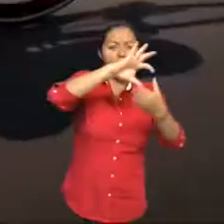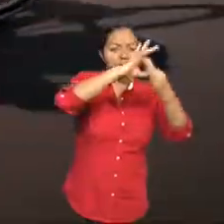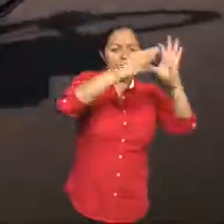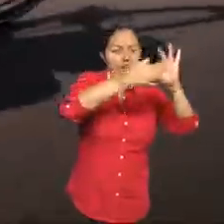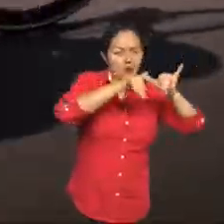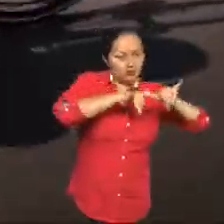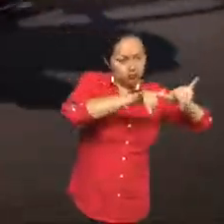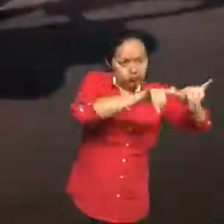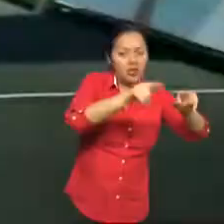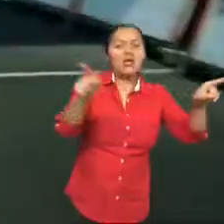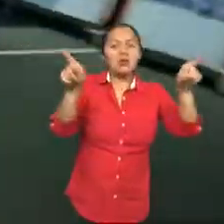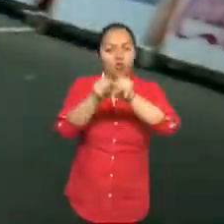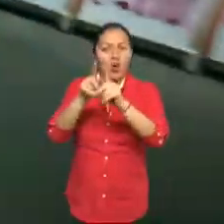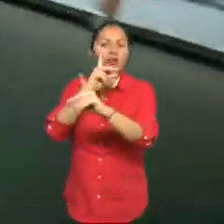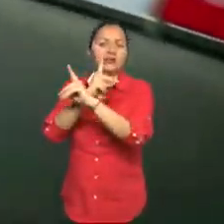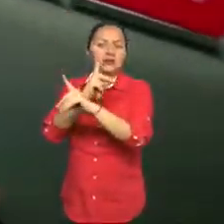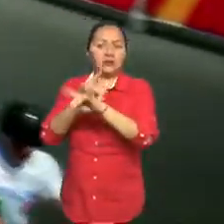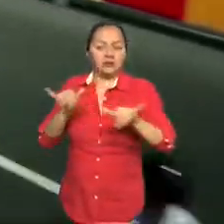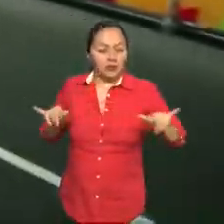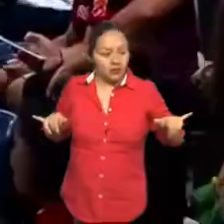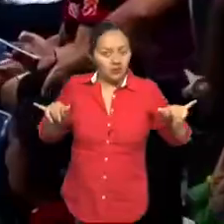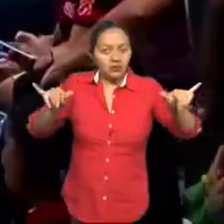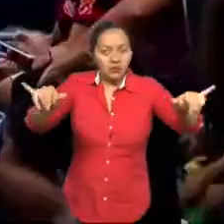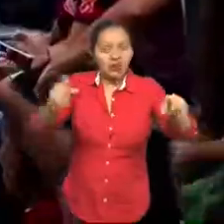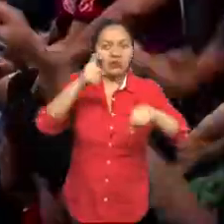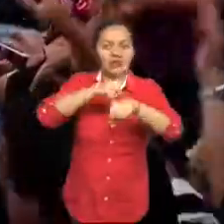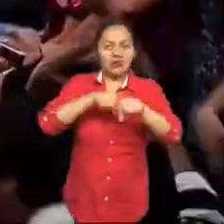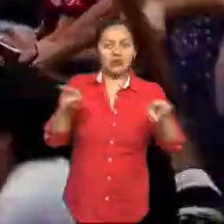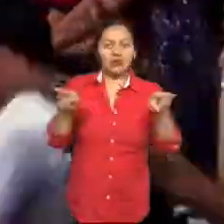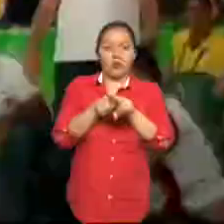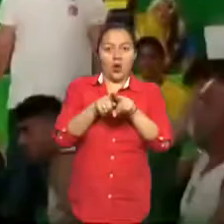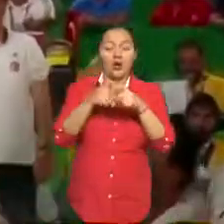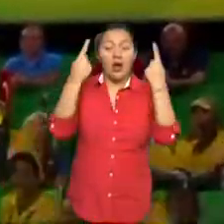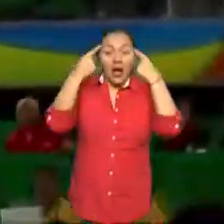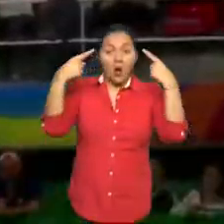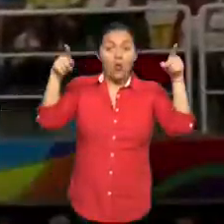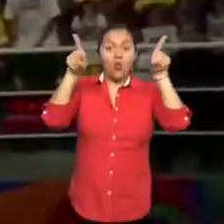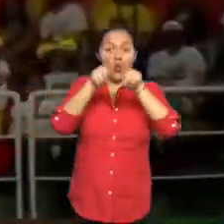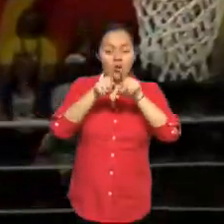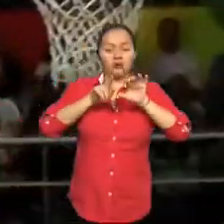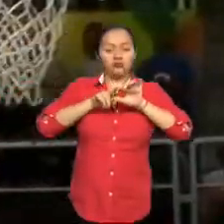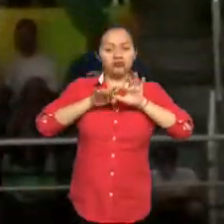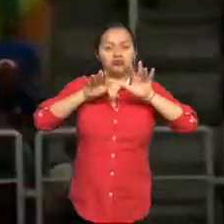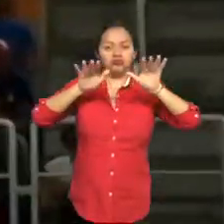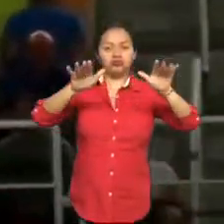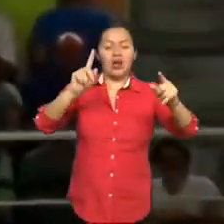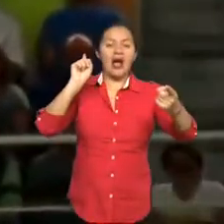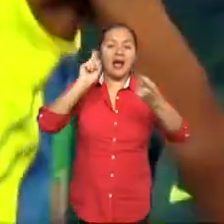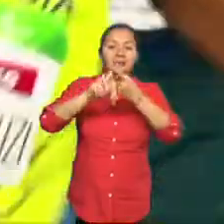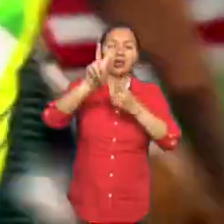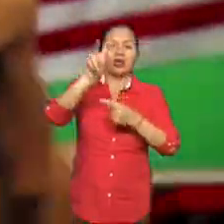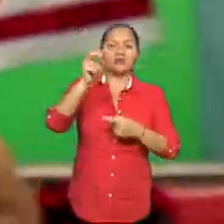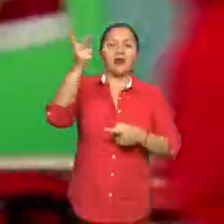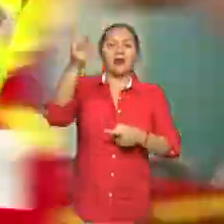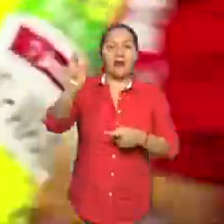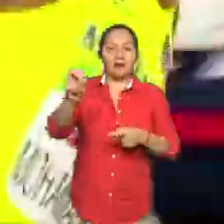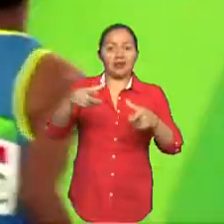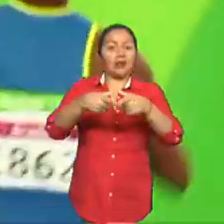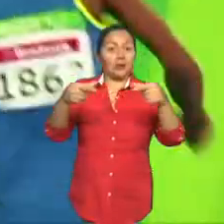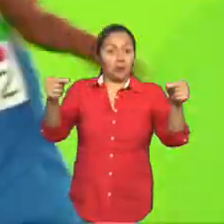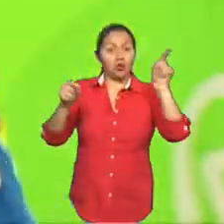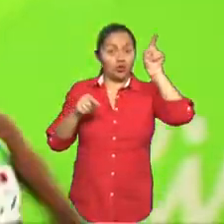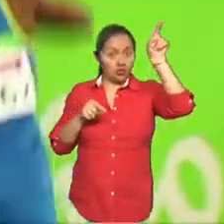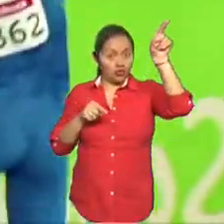los Juegos Paralímpicos simultáneamente. Este acuerdo se extiende hasta los Juegos del 2020. En la